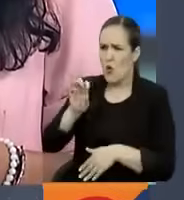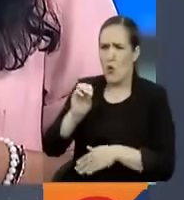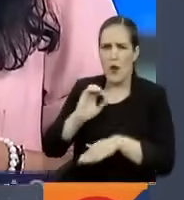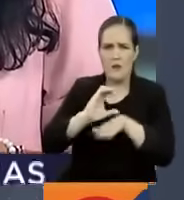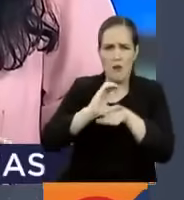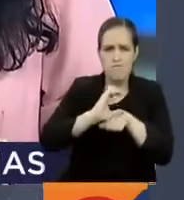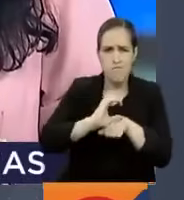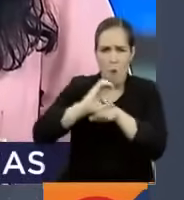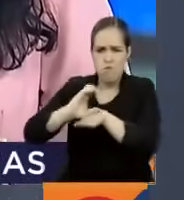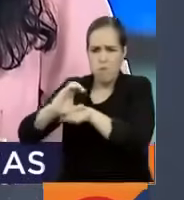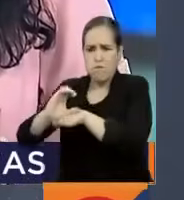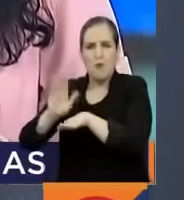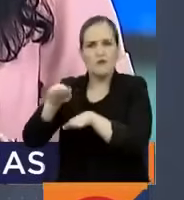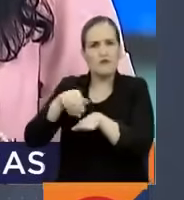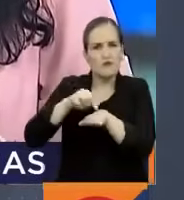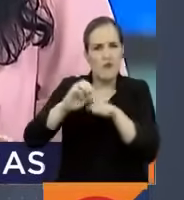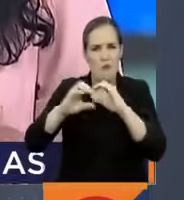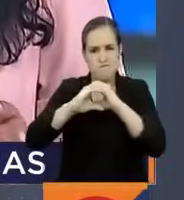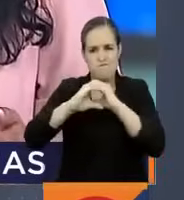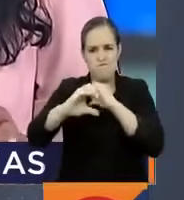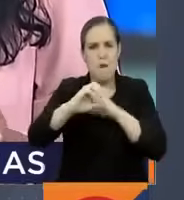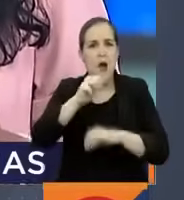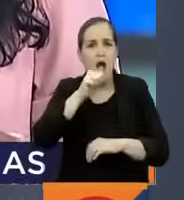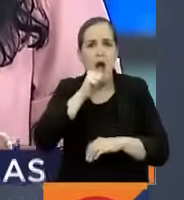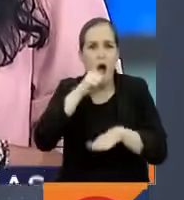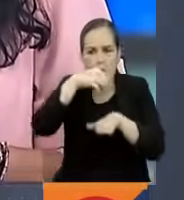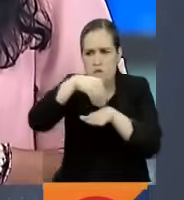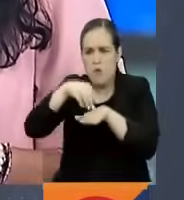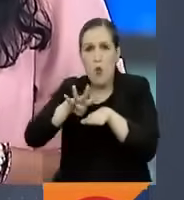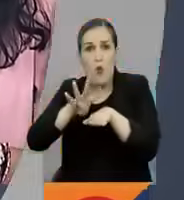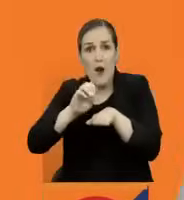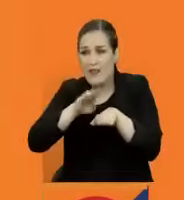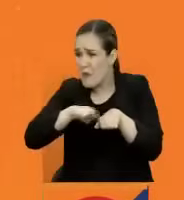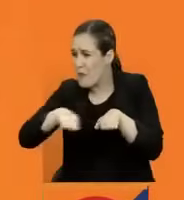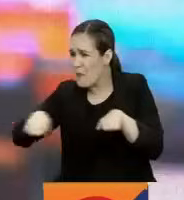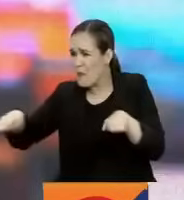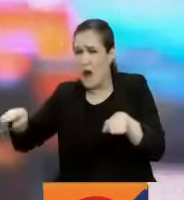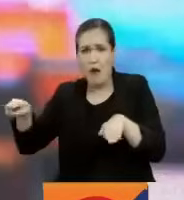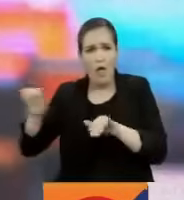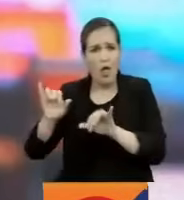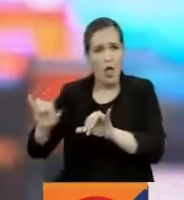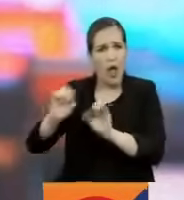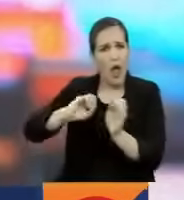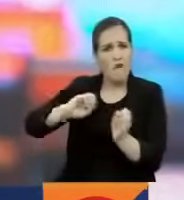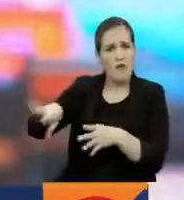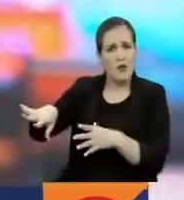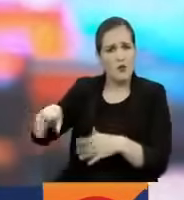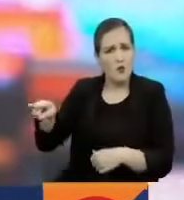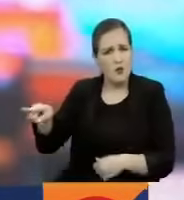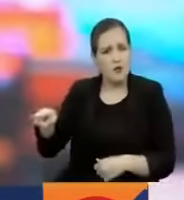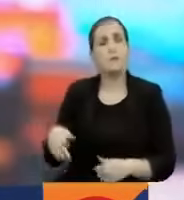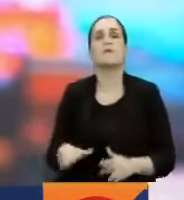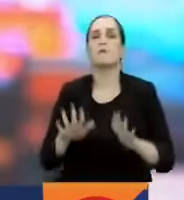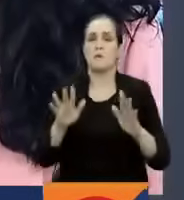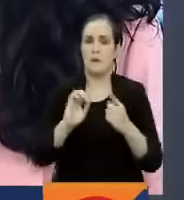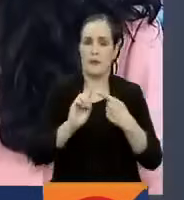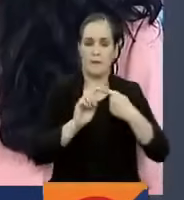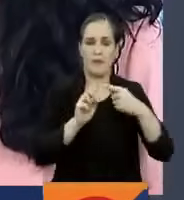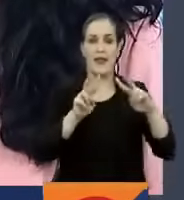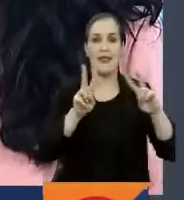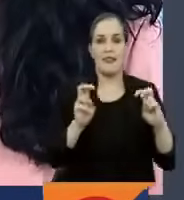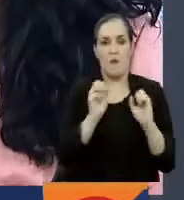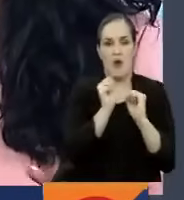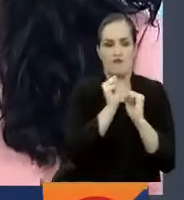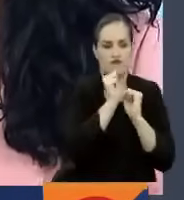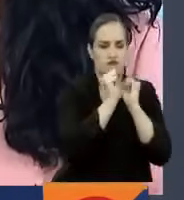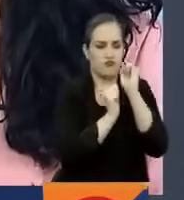noches usted tiene todos los detalles adelante muy buenas noches Damaris pues lo que ha dicho el gobierno nacional con este centro de abastecimiento público de agua potable